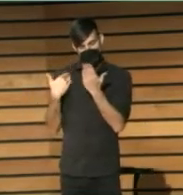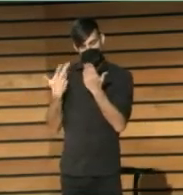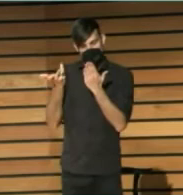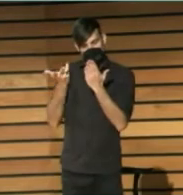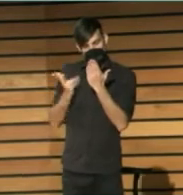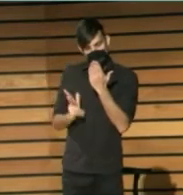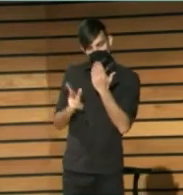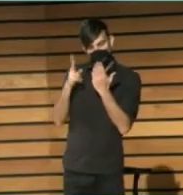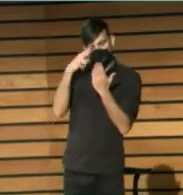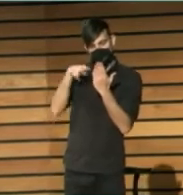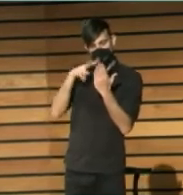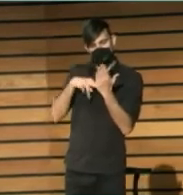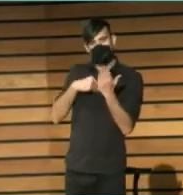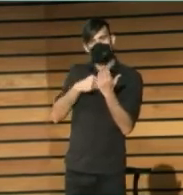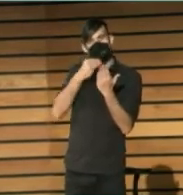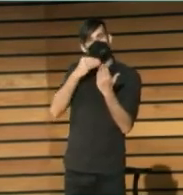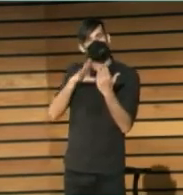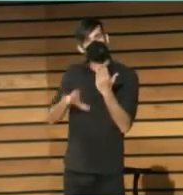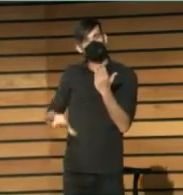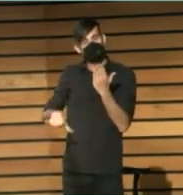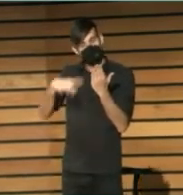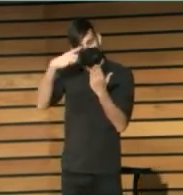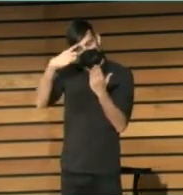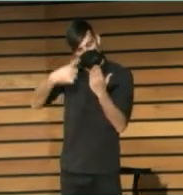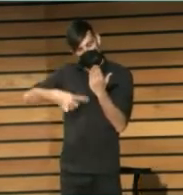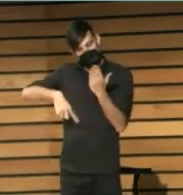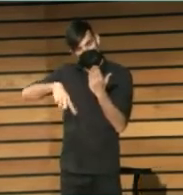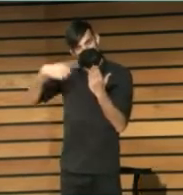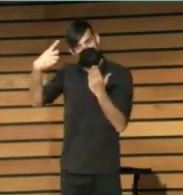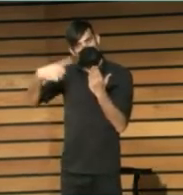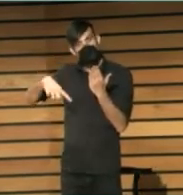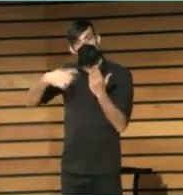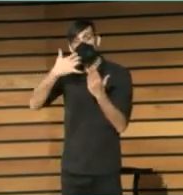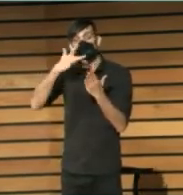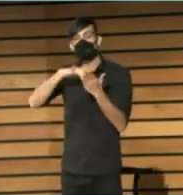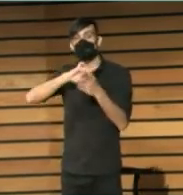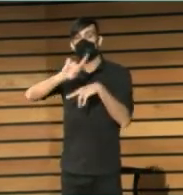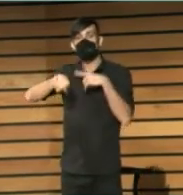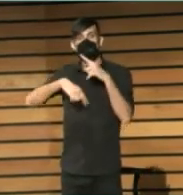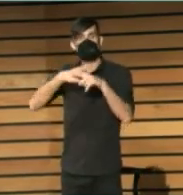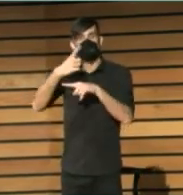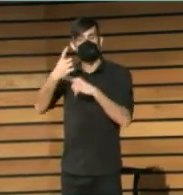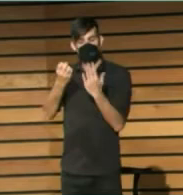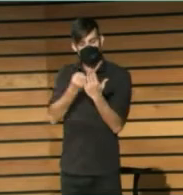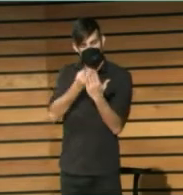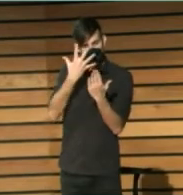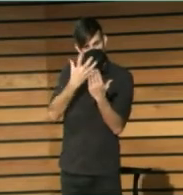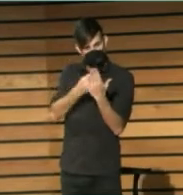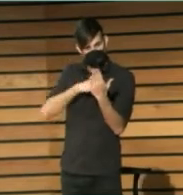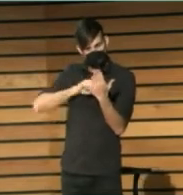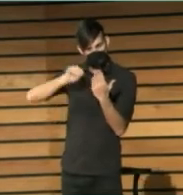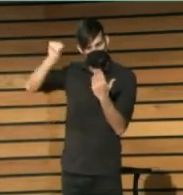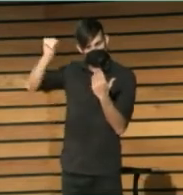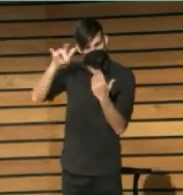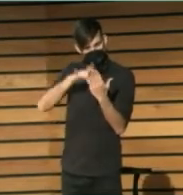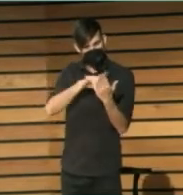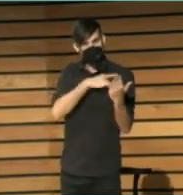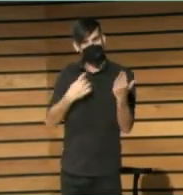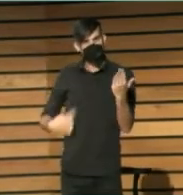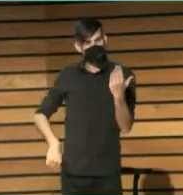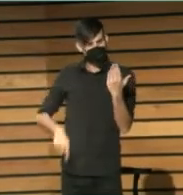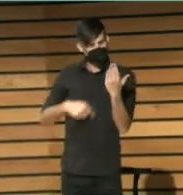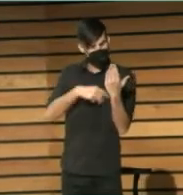una historia extraordinaria de una familia comunista en China.